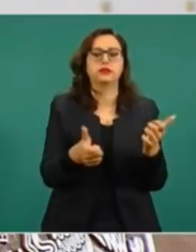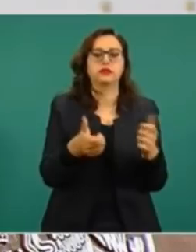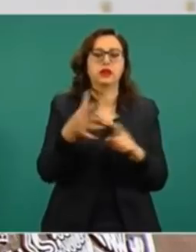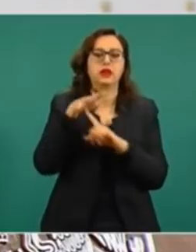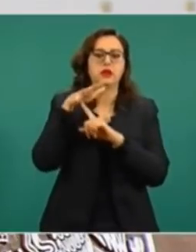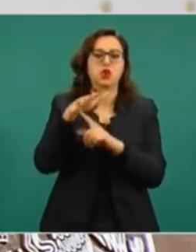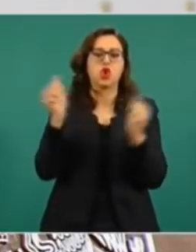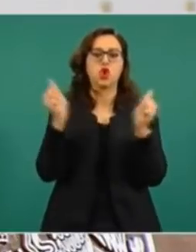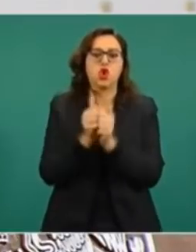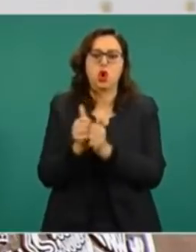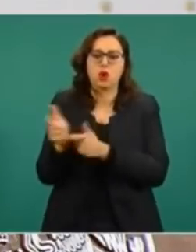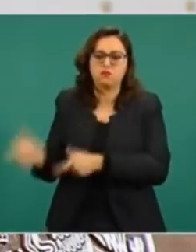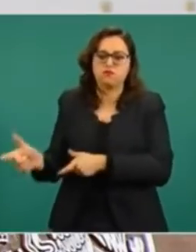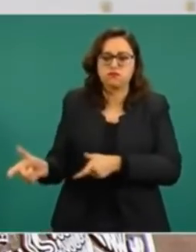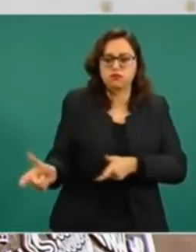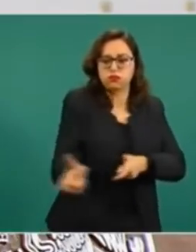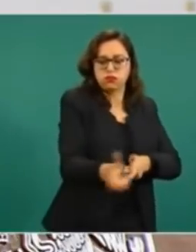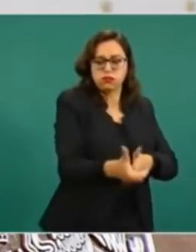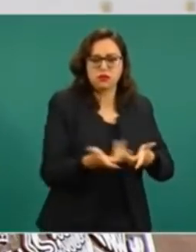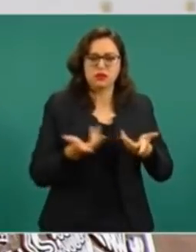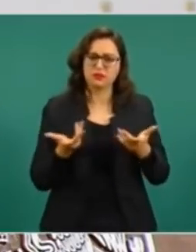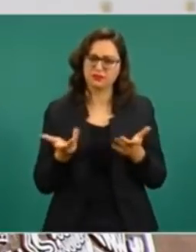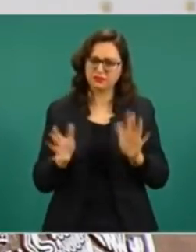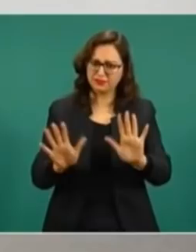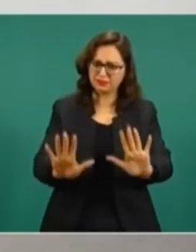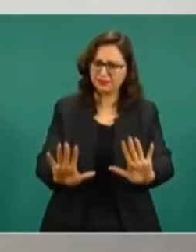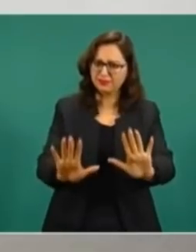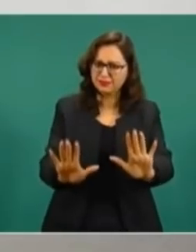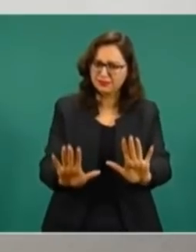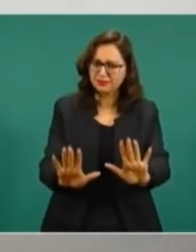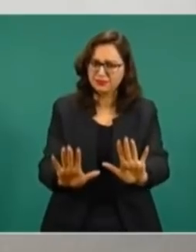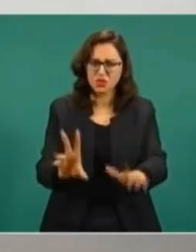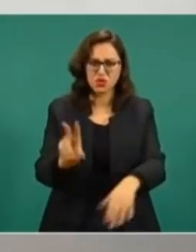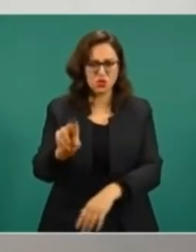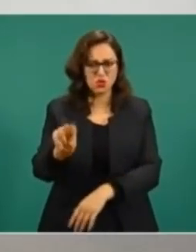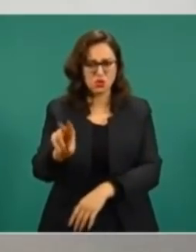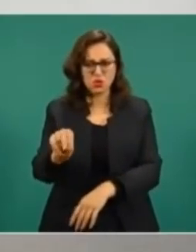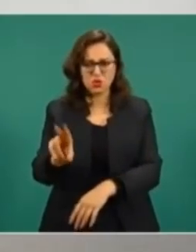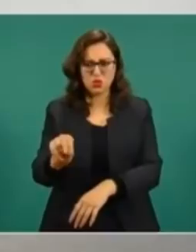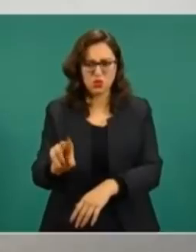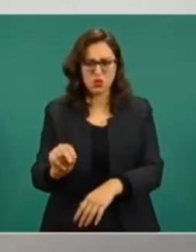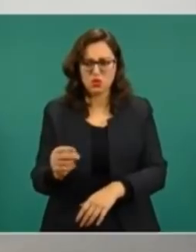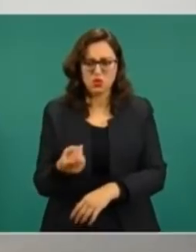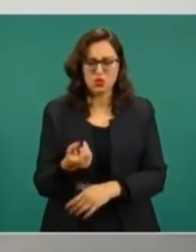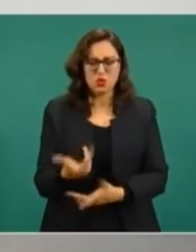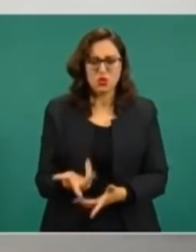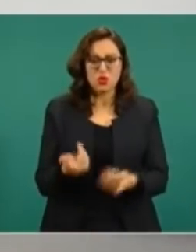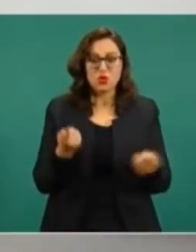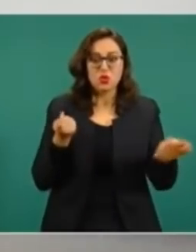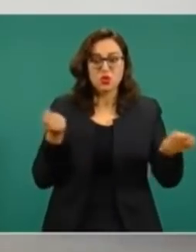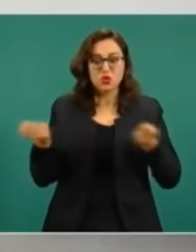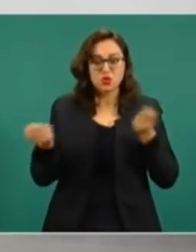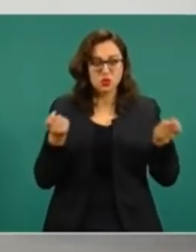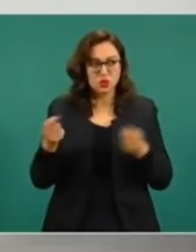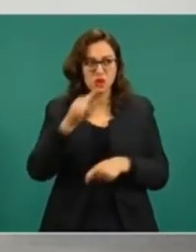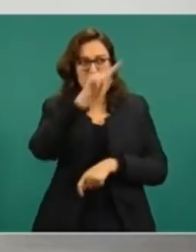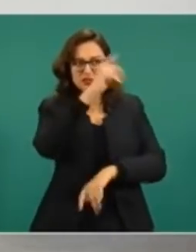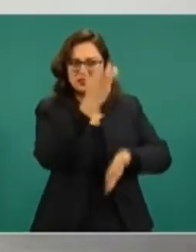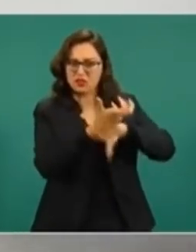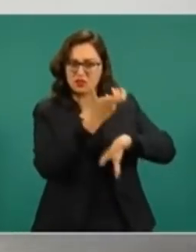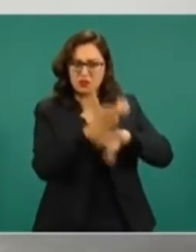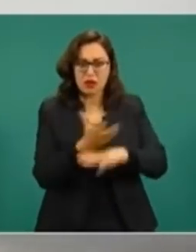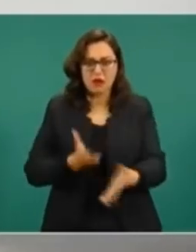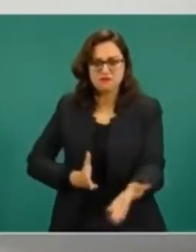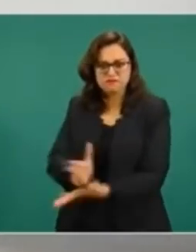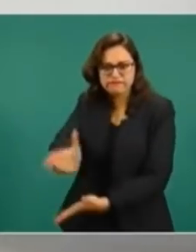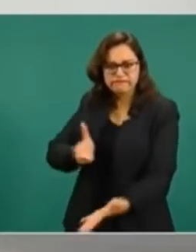artillados, como era antes. No. Queremos control en Estados Unidos